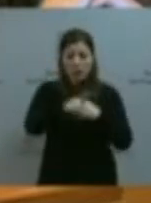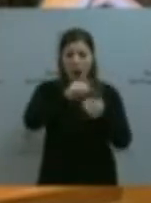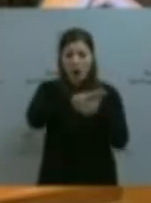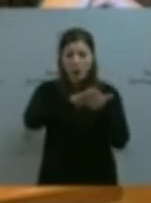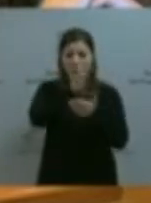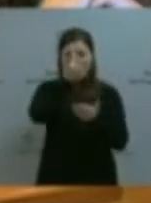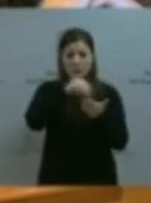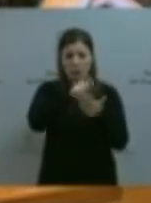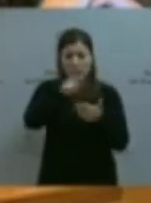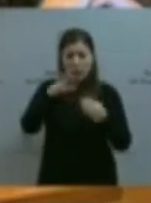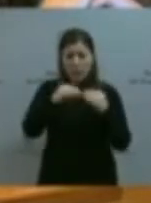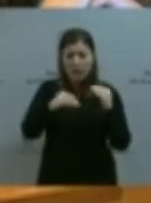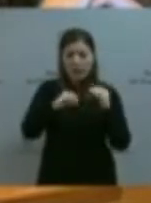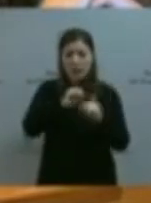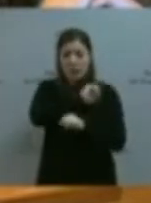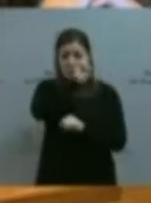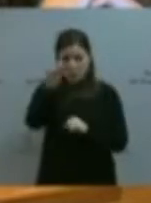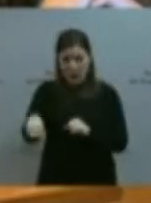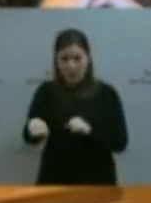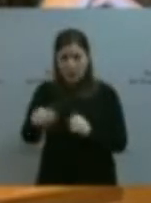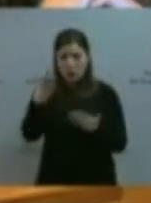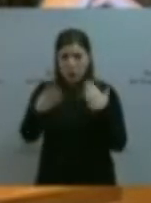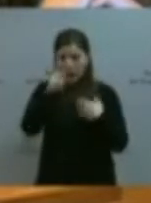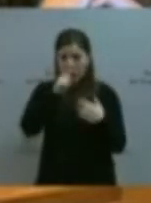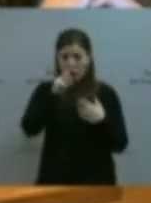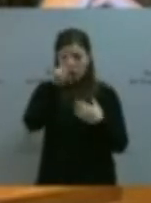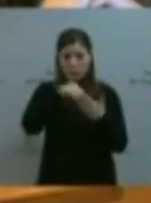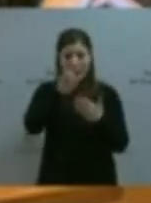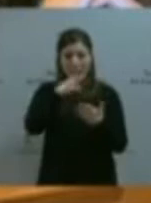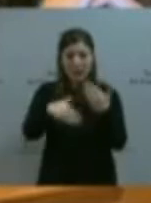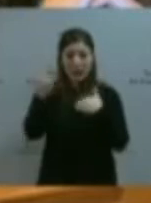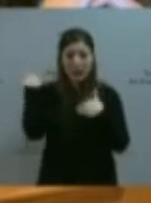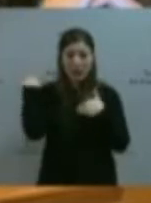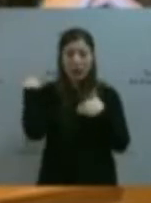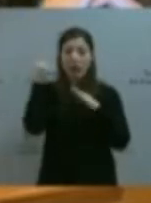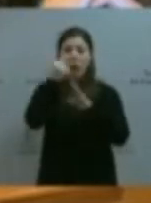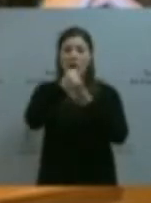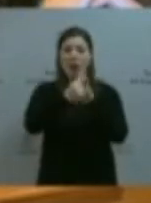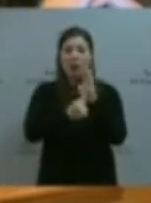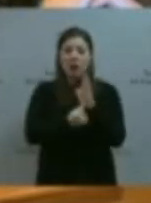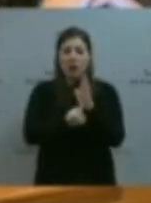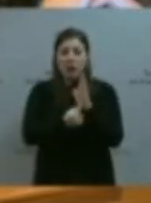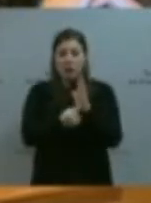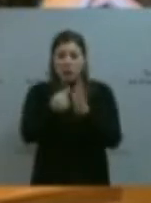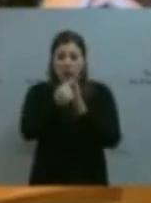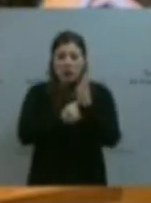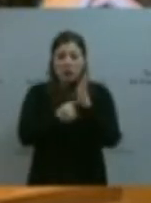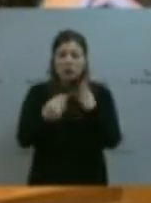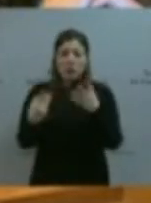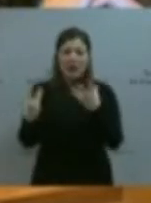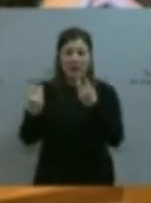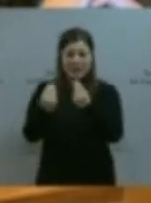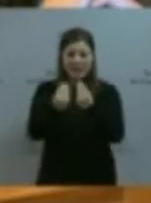año 2015. En los datos que tenemos de saturación de Cabueñes, bueno, pues tenemos que de diciembre de 2018 a